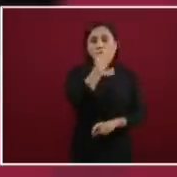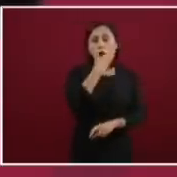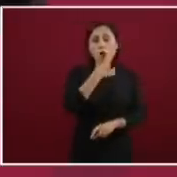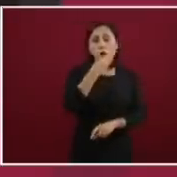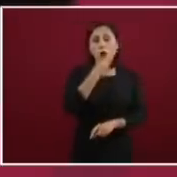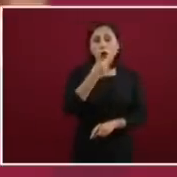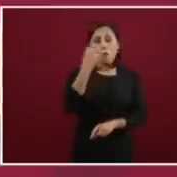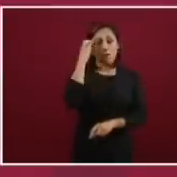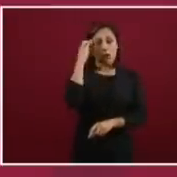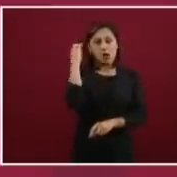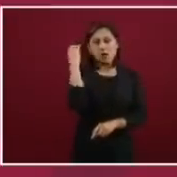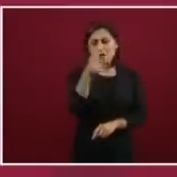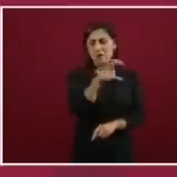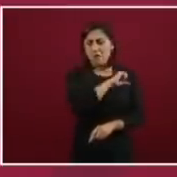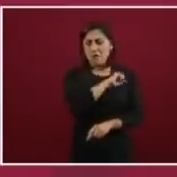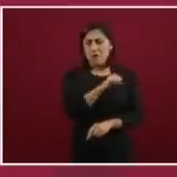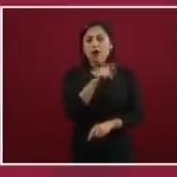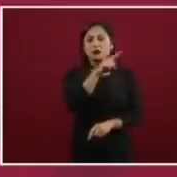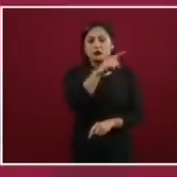un operativo